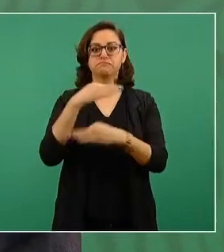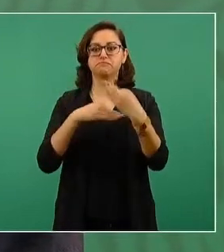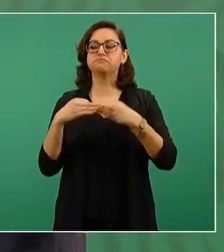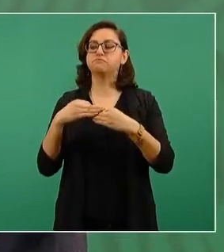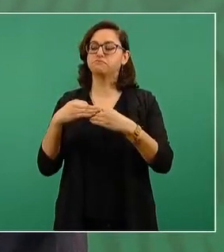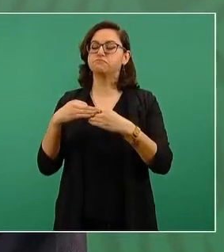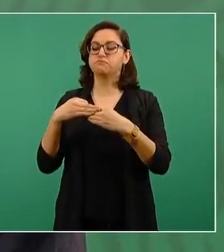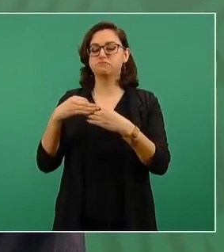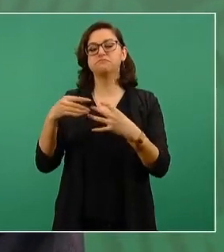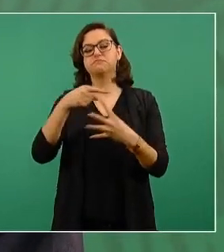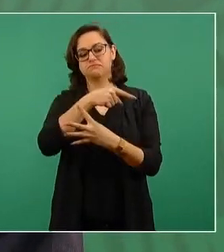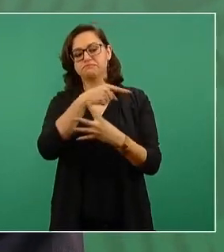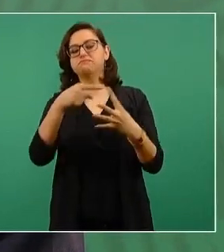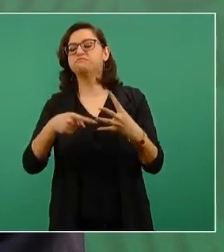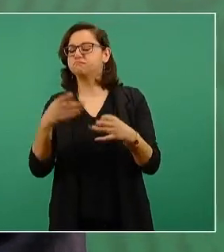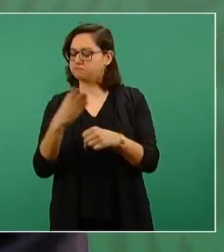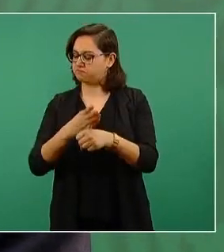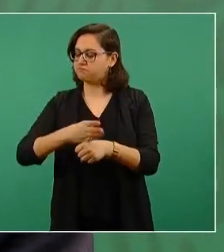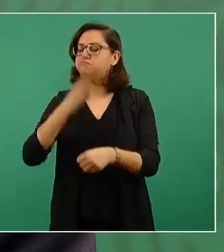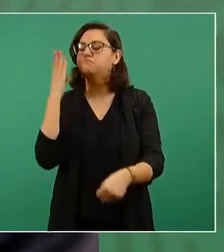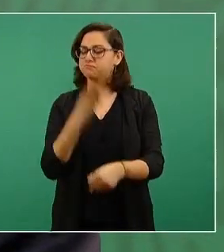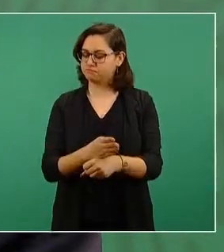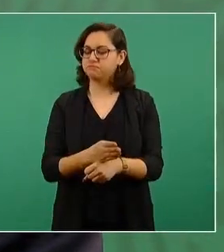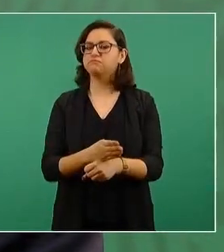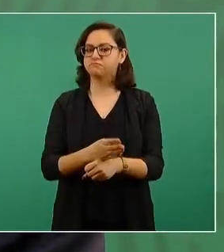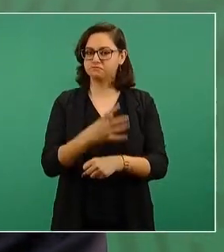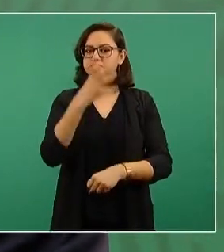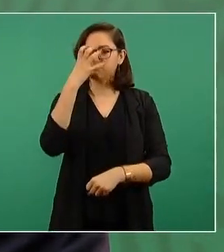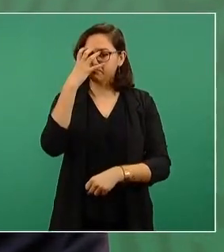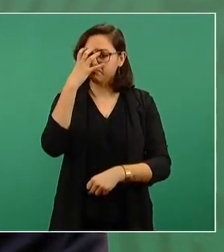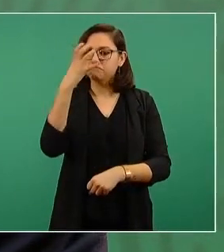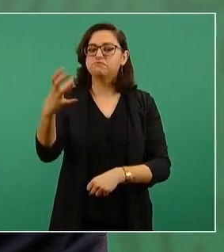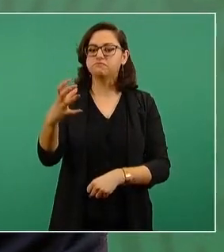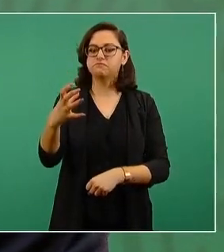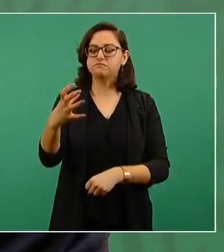castigar a los responsables. Ya